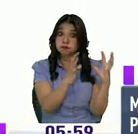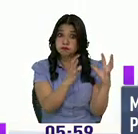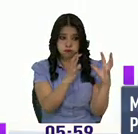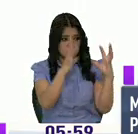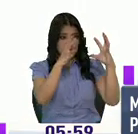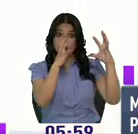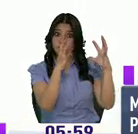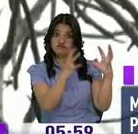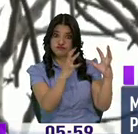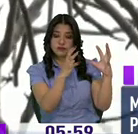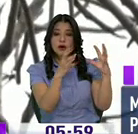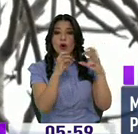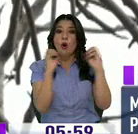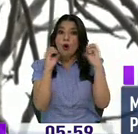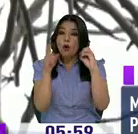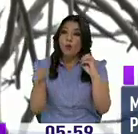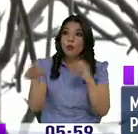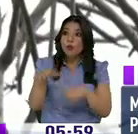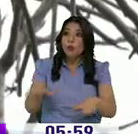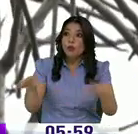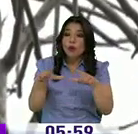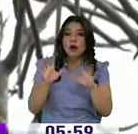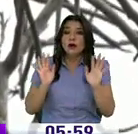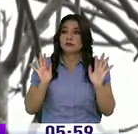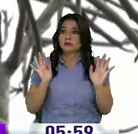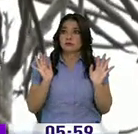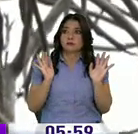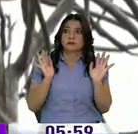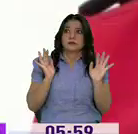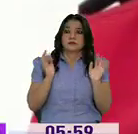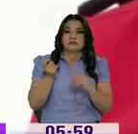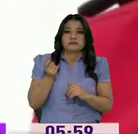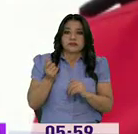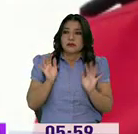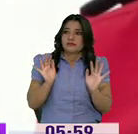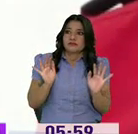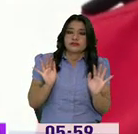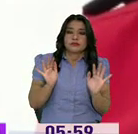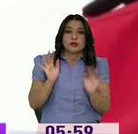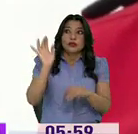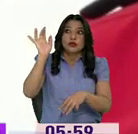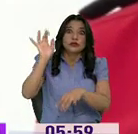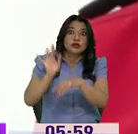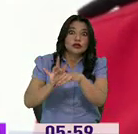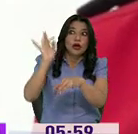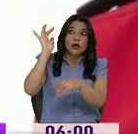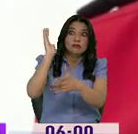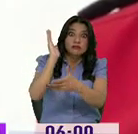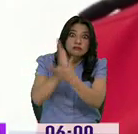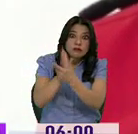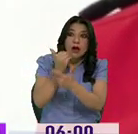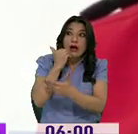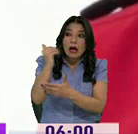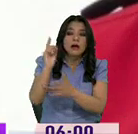en algún lugar estacionadas, solamente se quedan por poco tiempo. No hay que molestarles, no hay